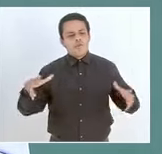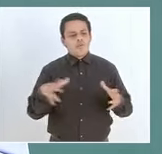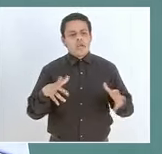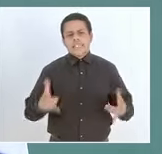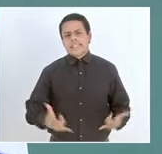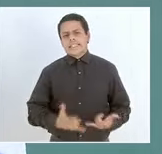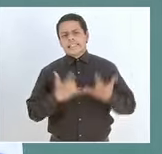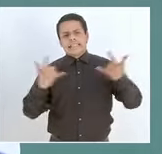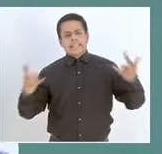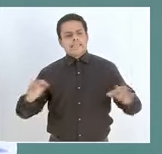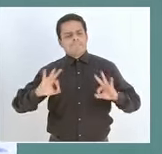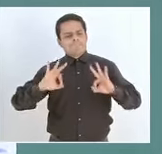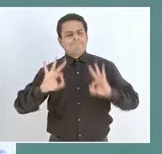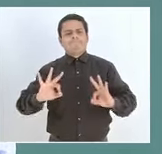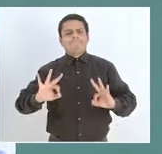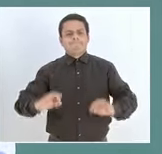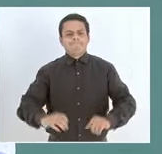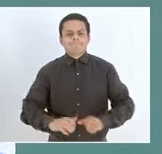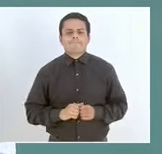histórico